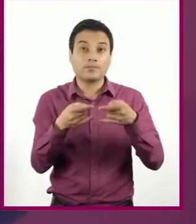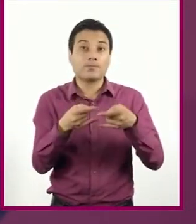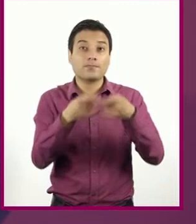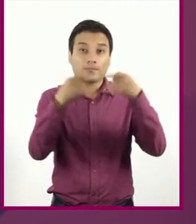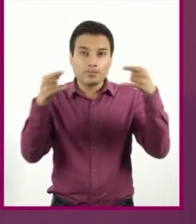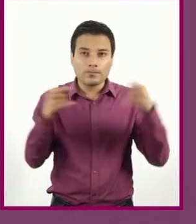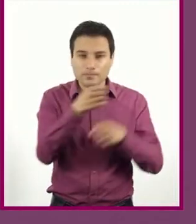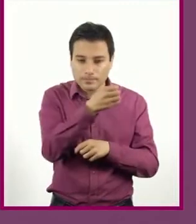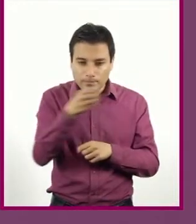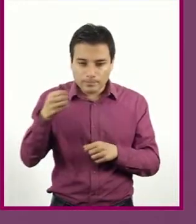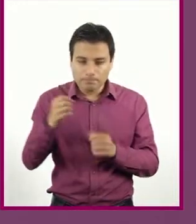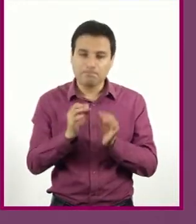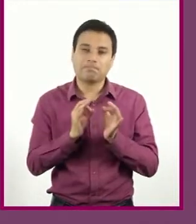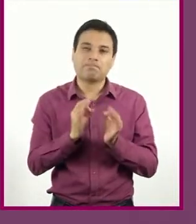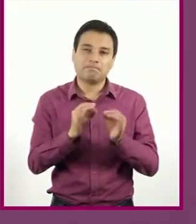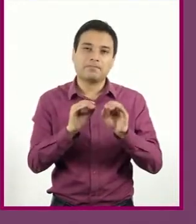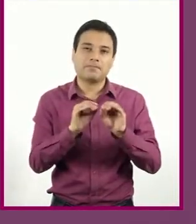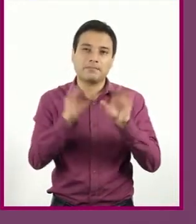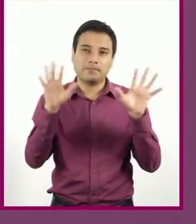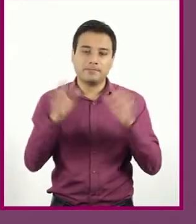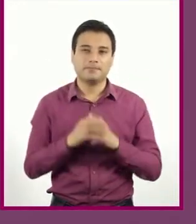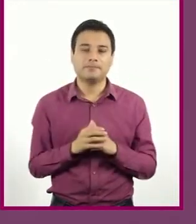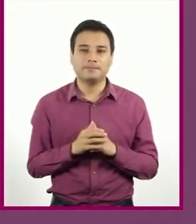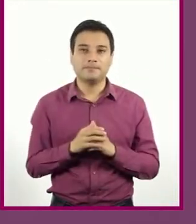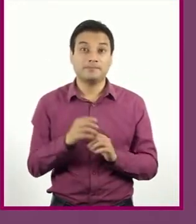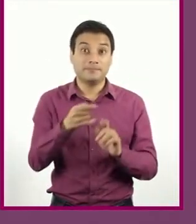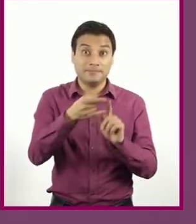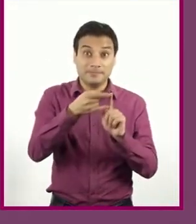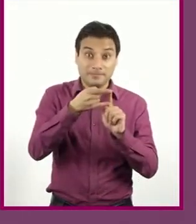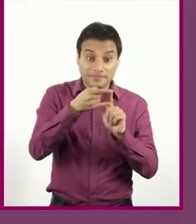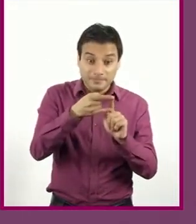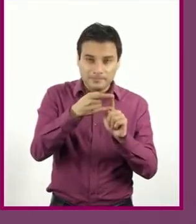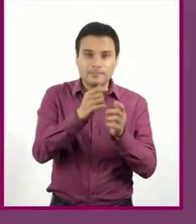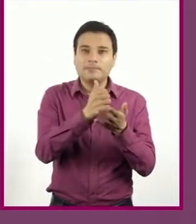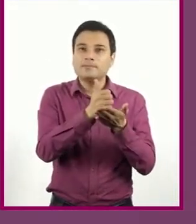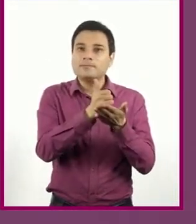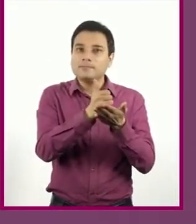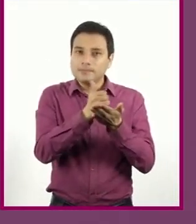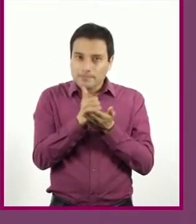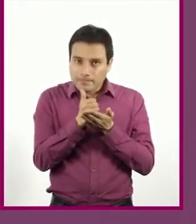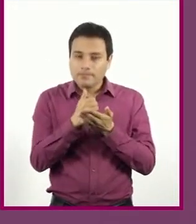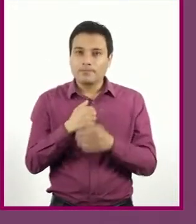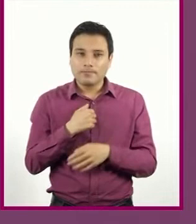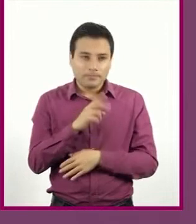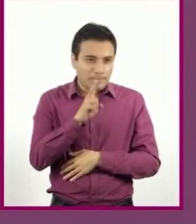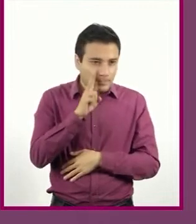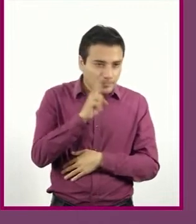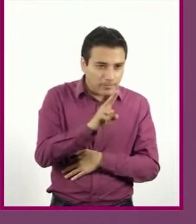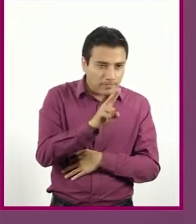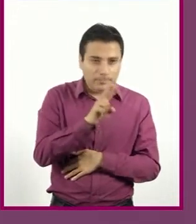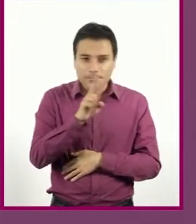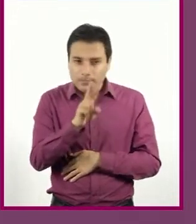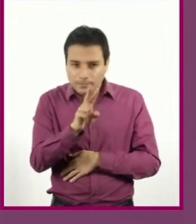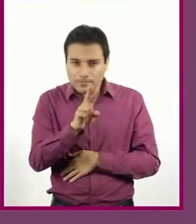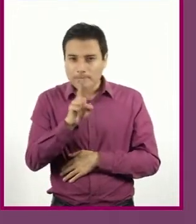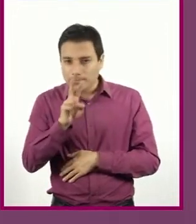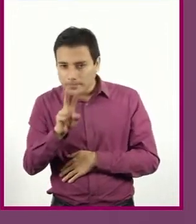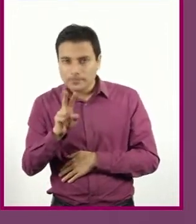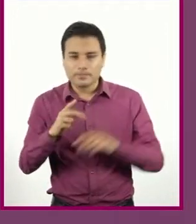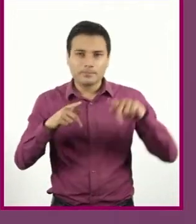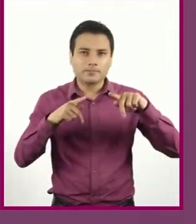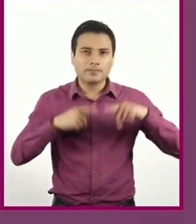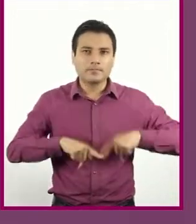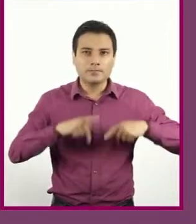un éxito. Sí, las viñetas nos ayudan a ver en distintos momentos la posición y rostro de